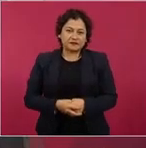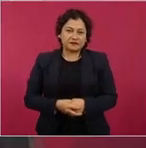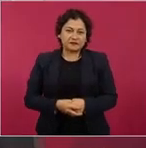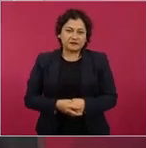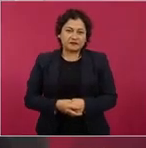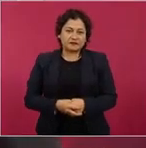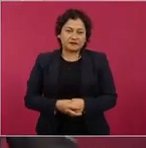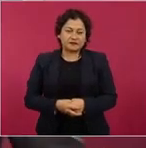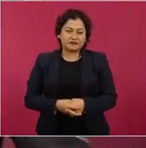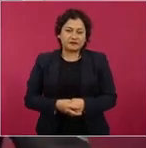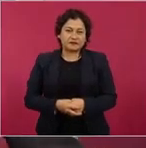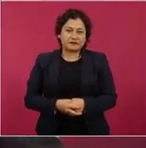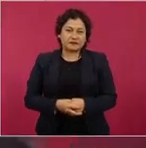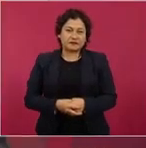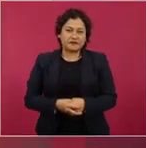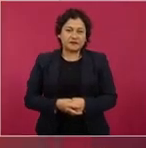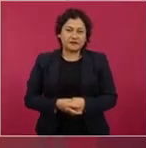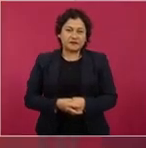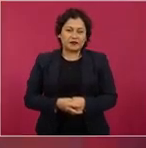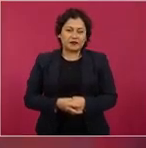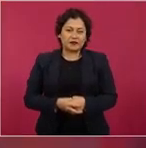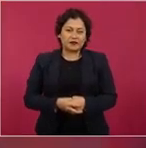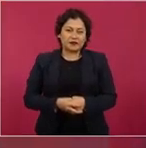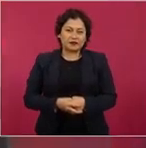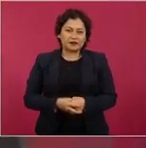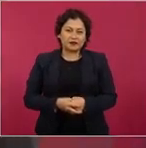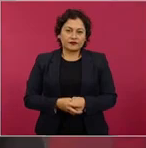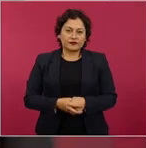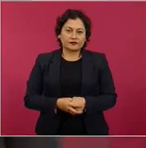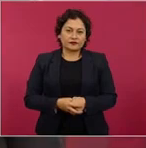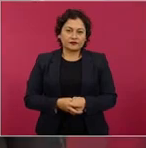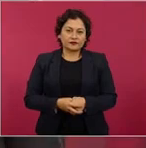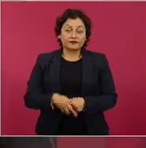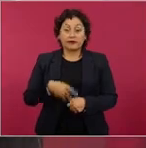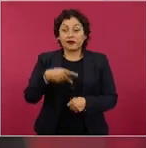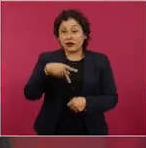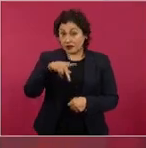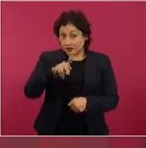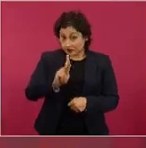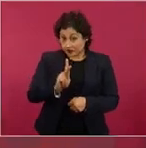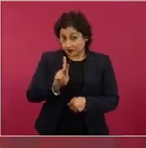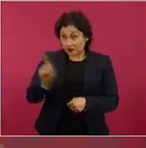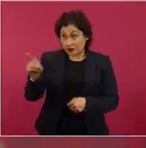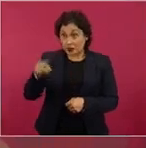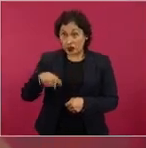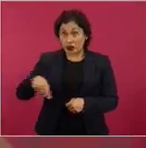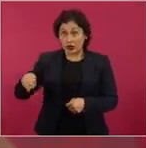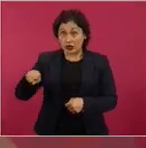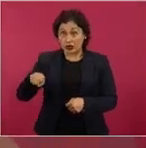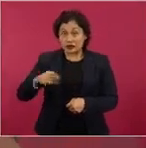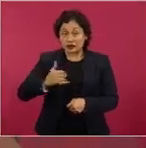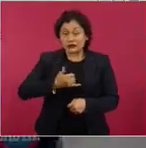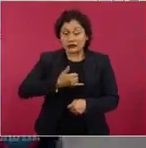y no son capaces de ofrecer disculpa.